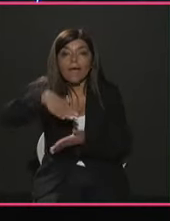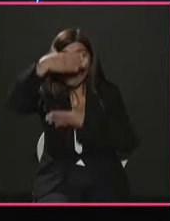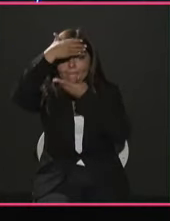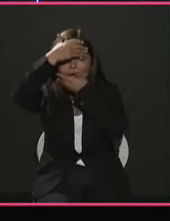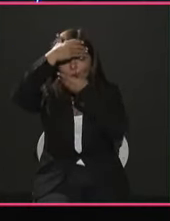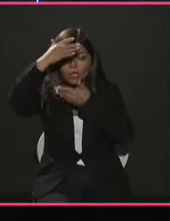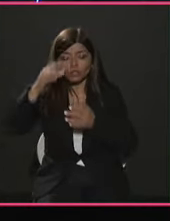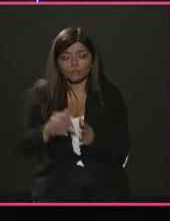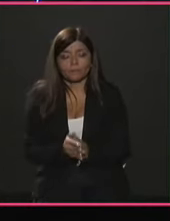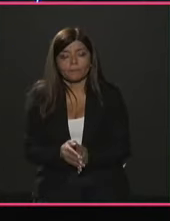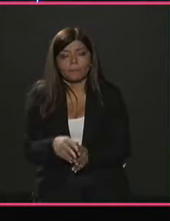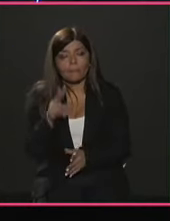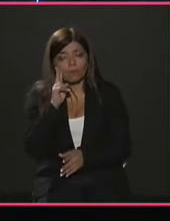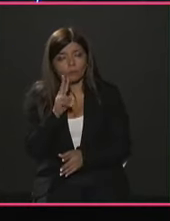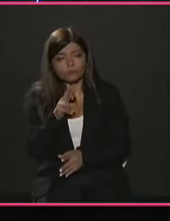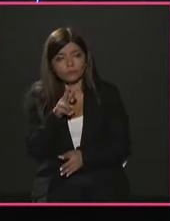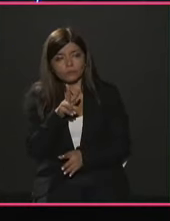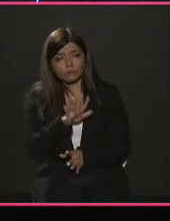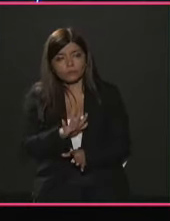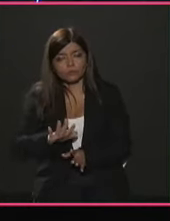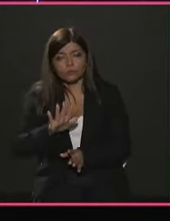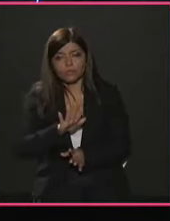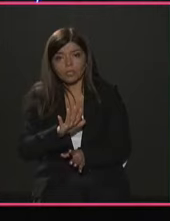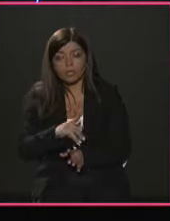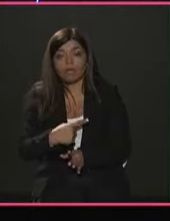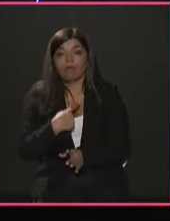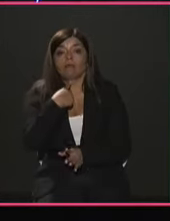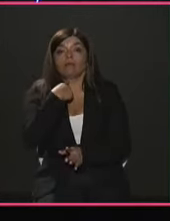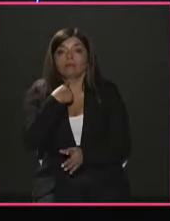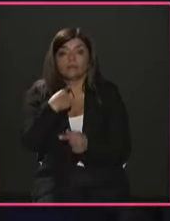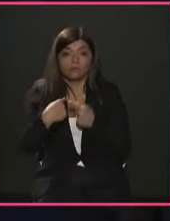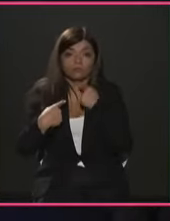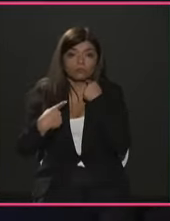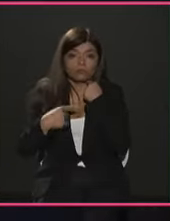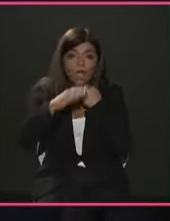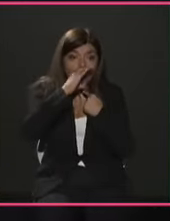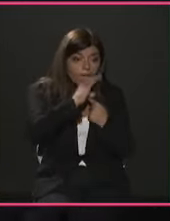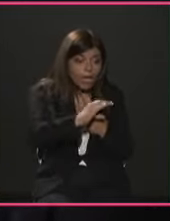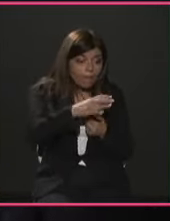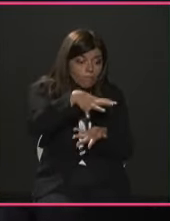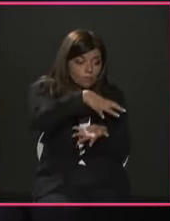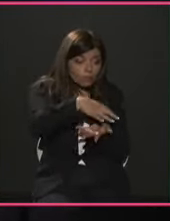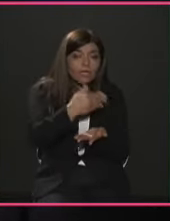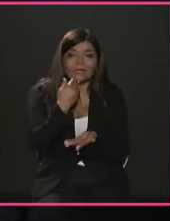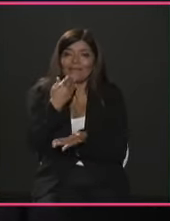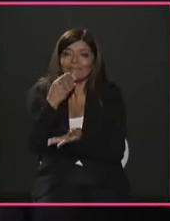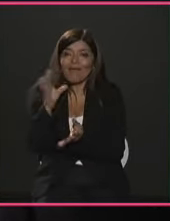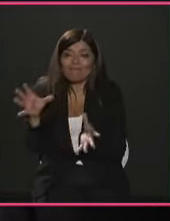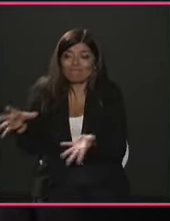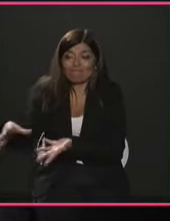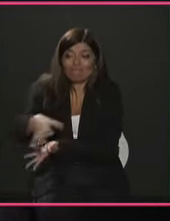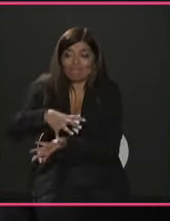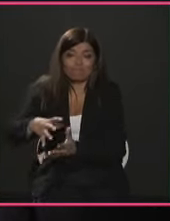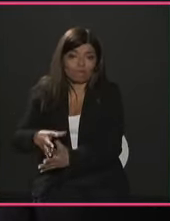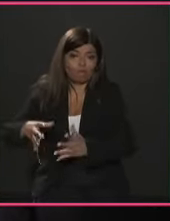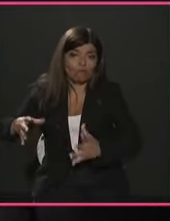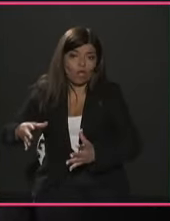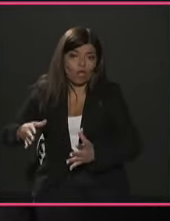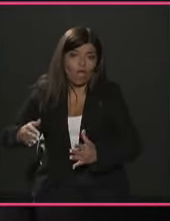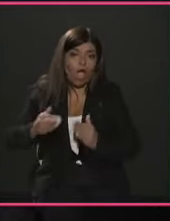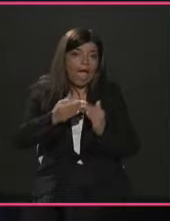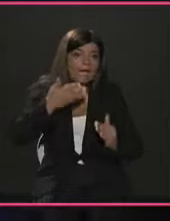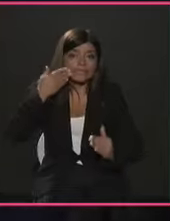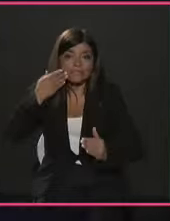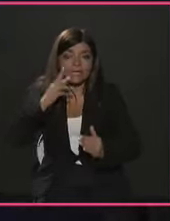Marruecos estamos viendo que esto no solamente impacta las partes Rurales y más pequeñas sino que también está impactando las ciudades Grandes como Casa